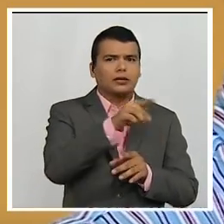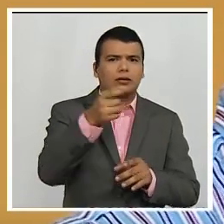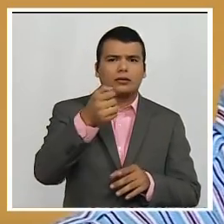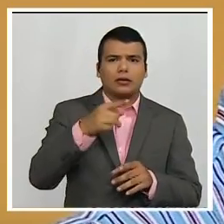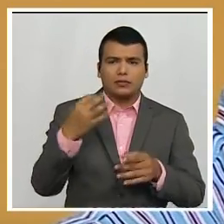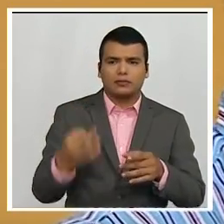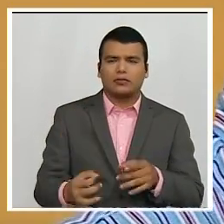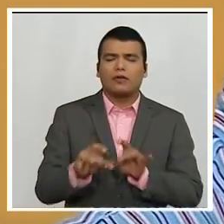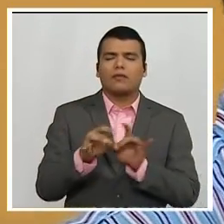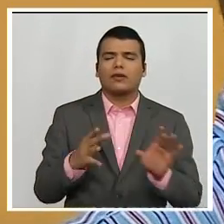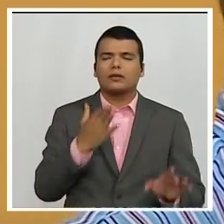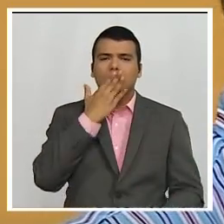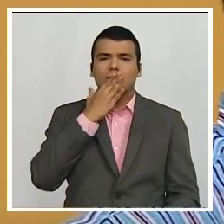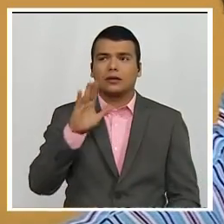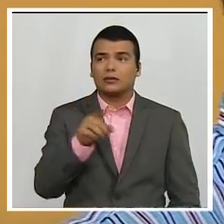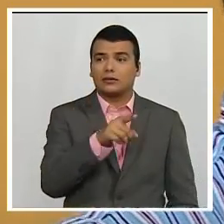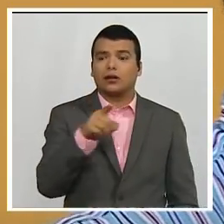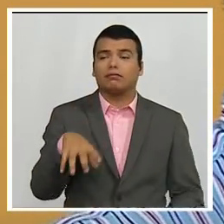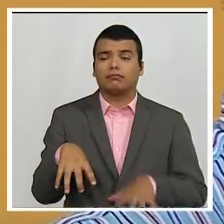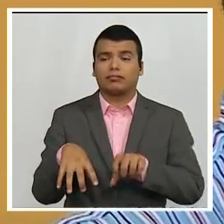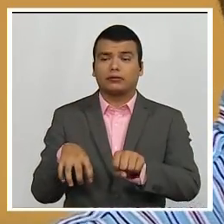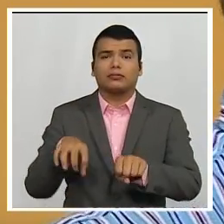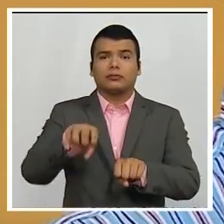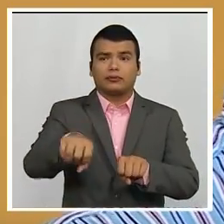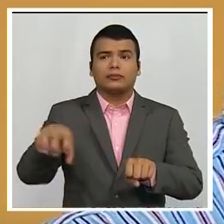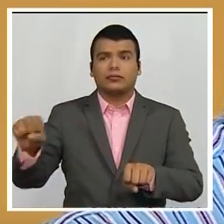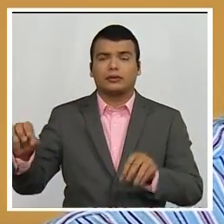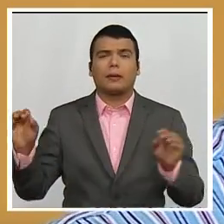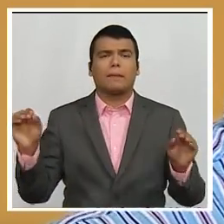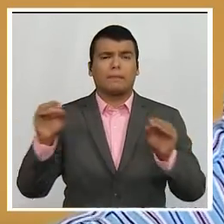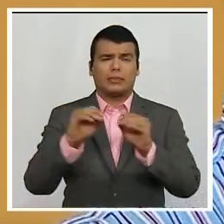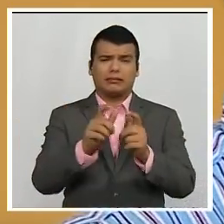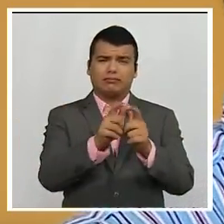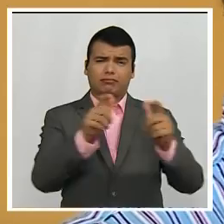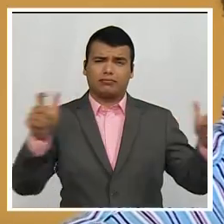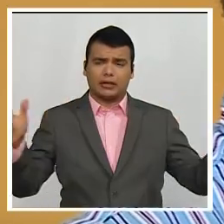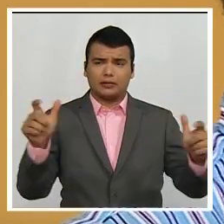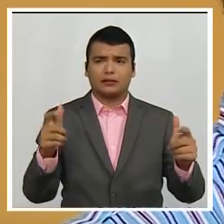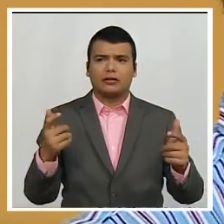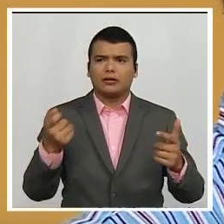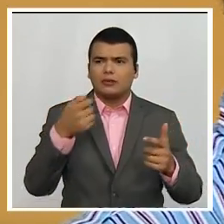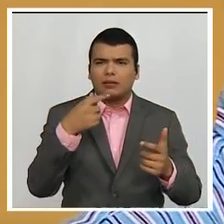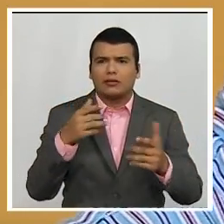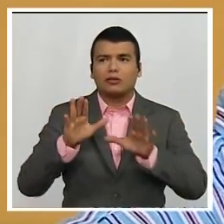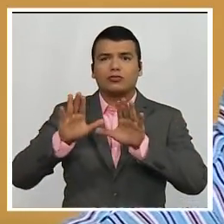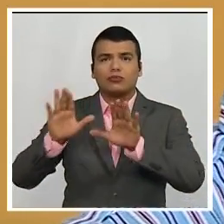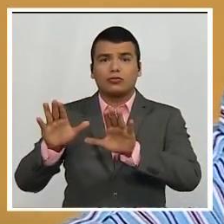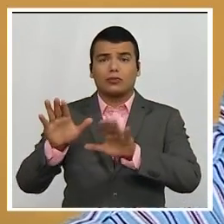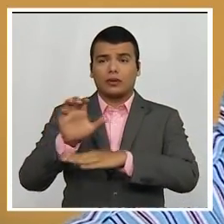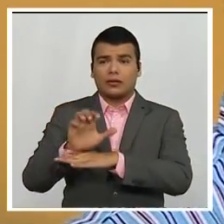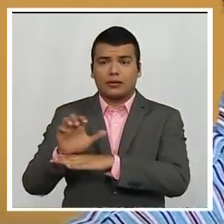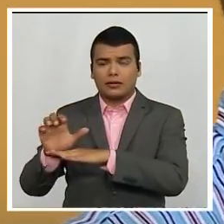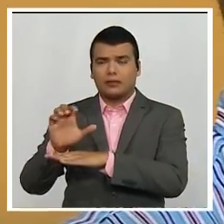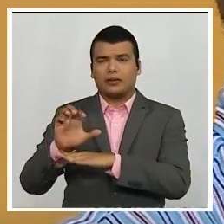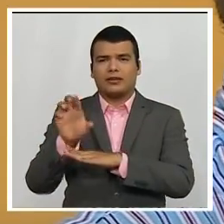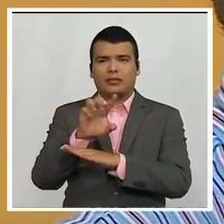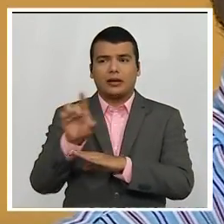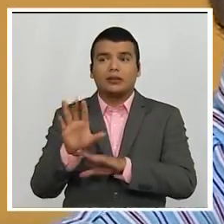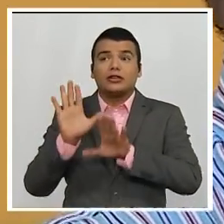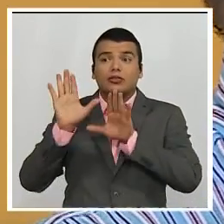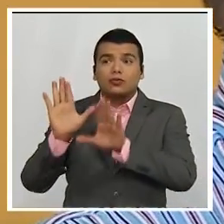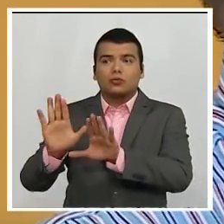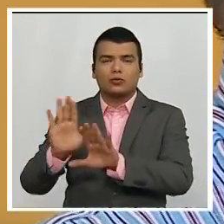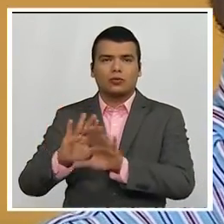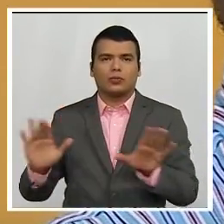los cuales han sido objeto de decomiso además una gran cantidad de medicamentos de uso institucional quiere decir que estos estos medicamentos